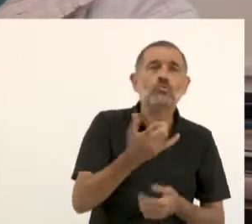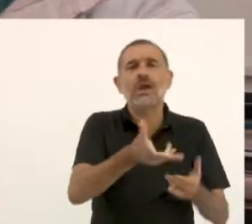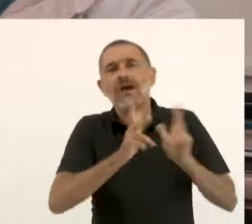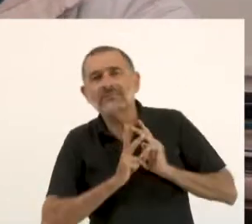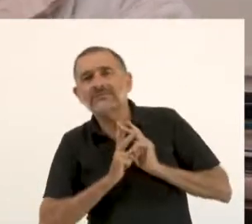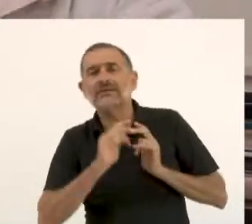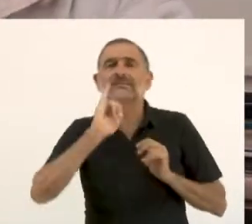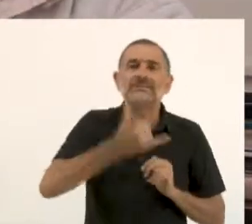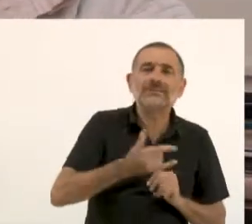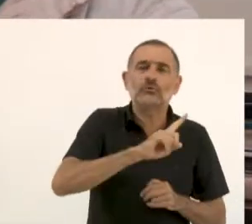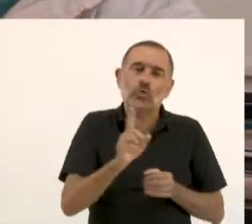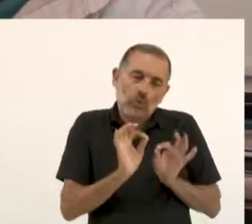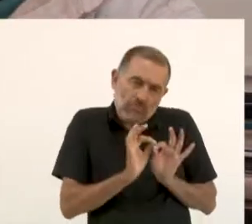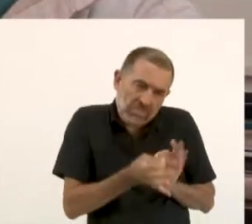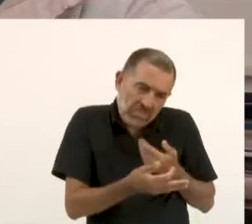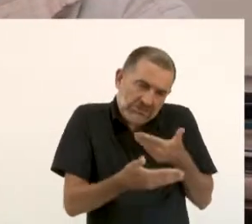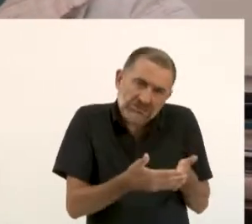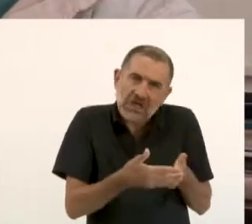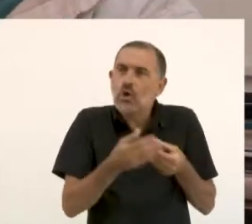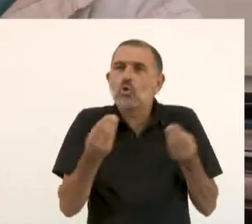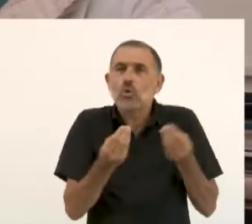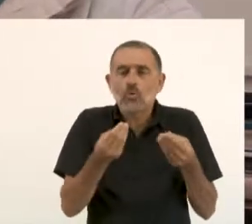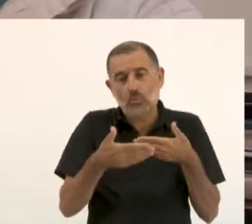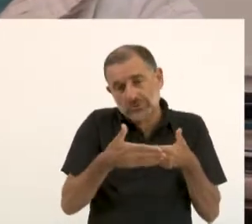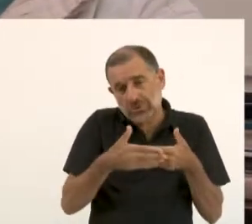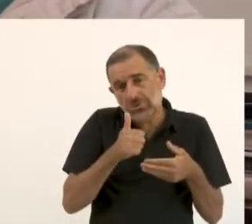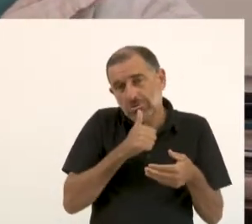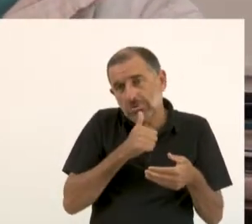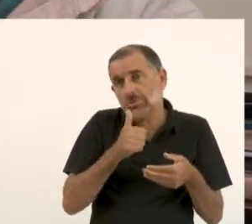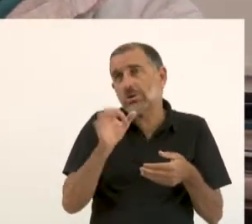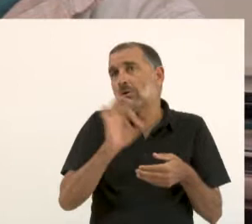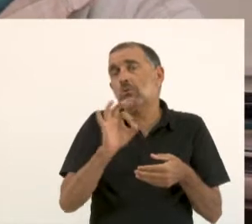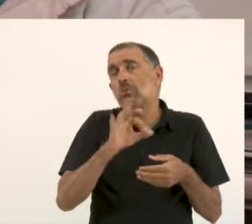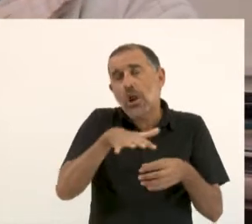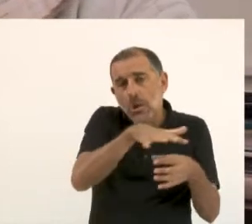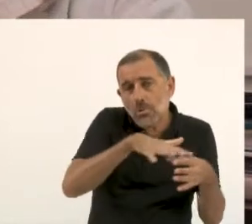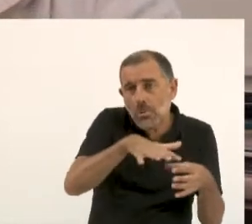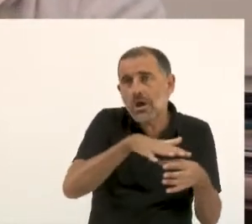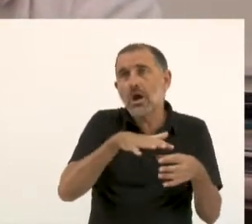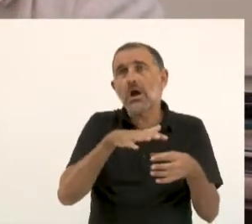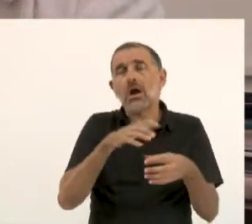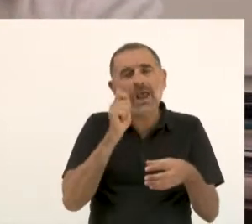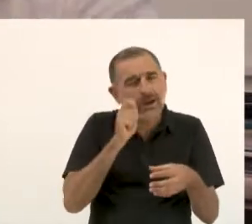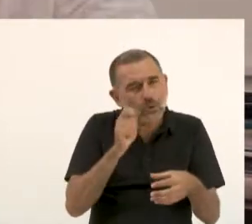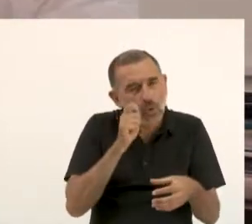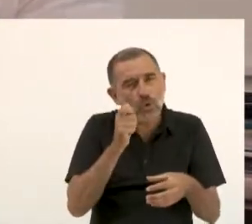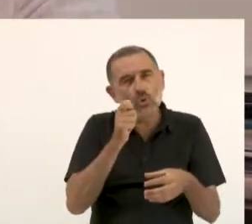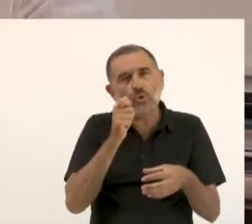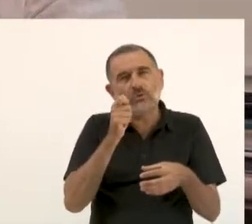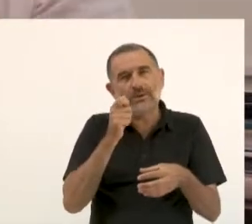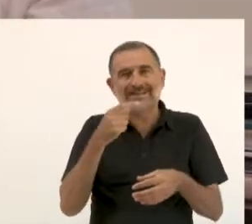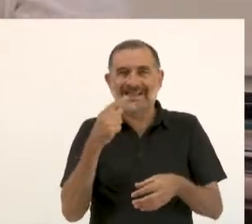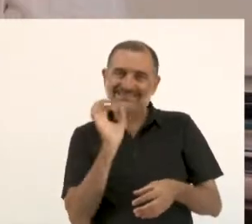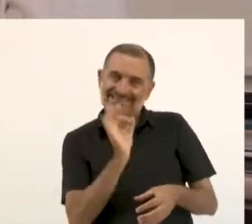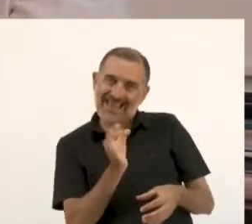se ha encontrado cerca de tu pueblo, cerca de la región, un resto o un sitio que consideramos arqueológico, qué conocimiento